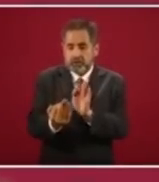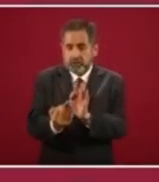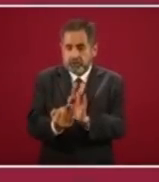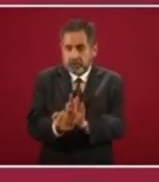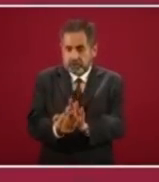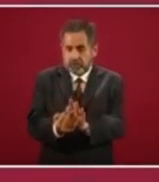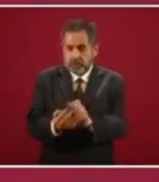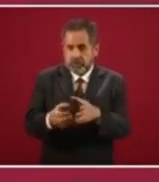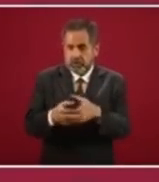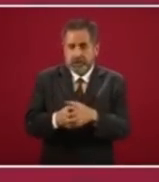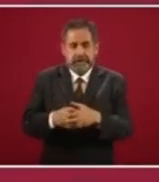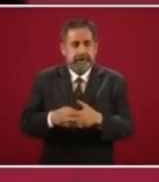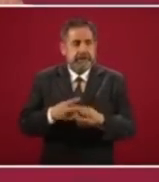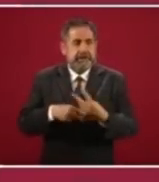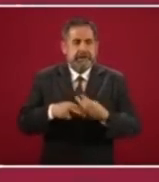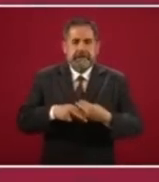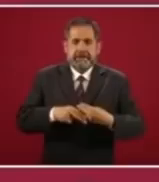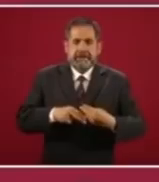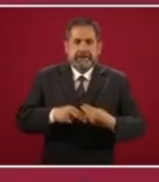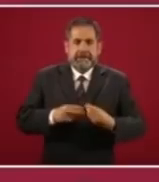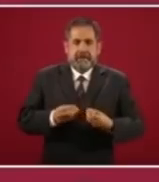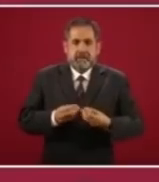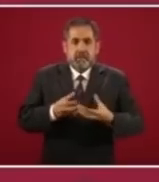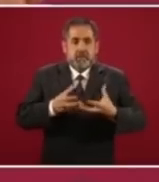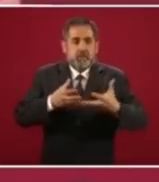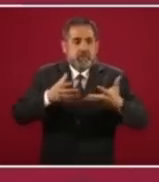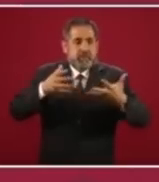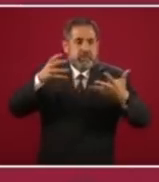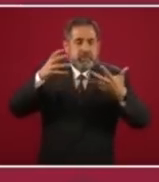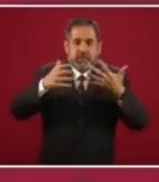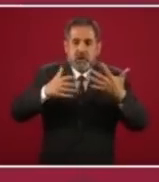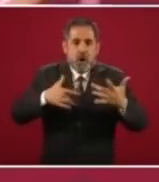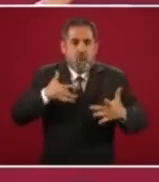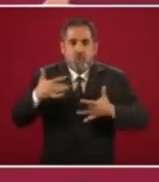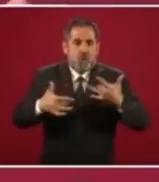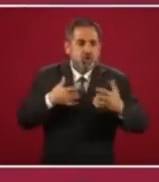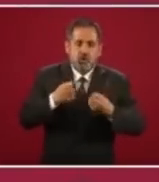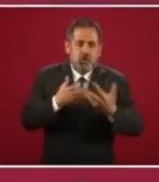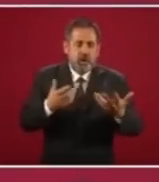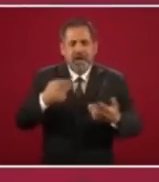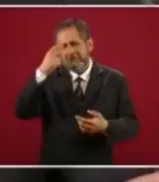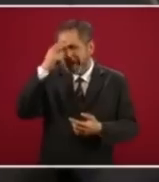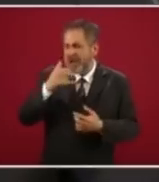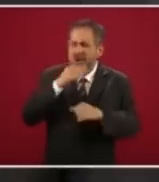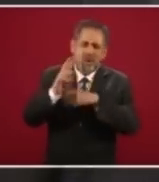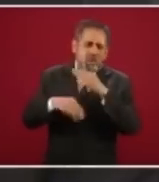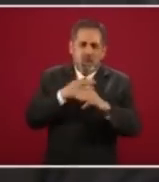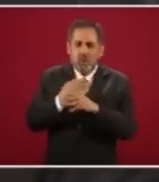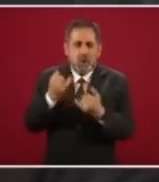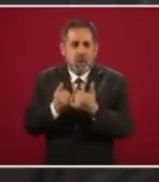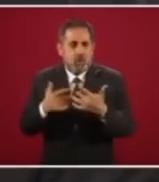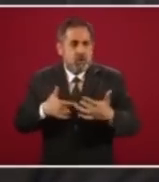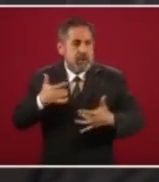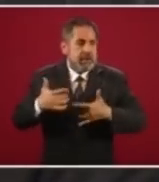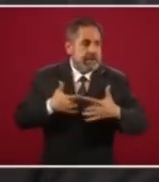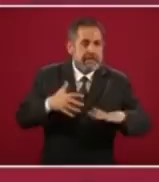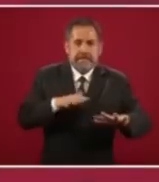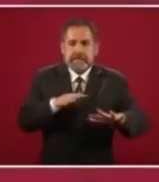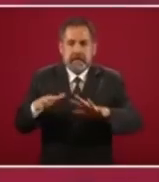te va a ir calentando, como es natural en México y en cualquier parte del